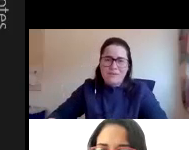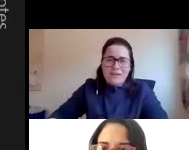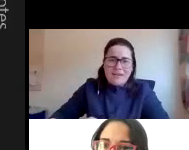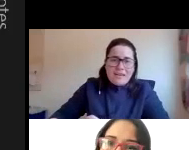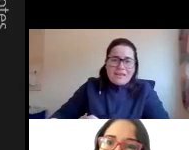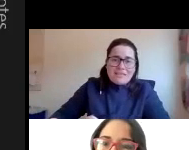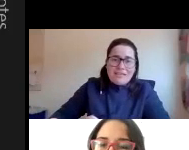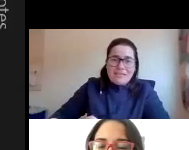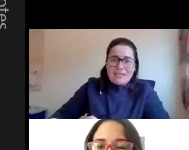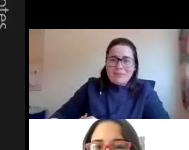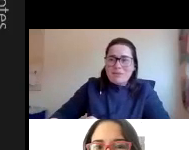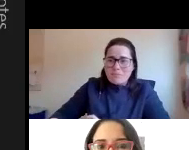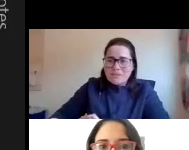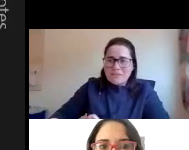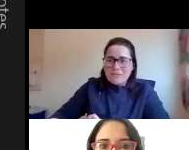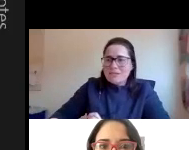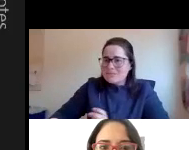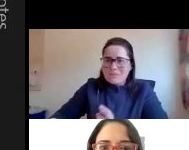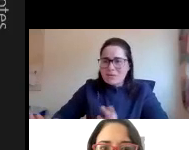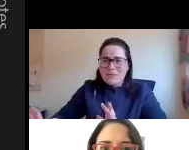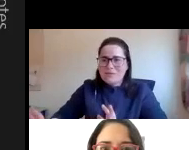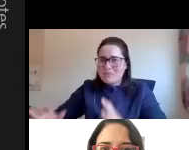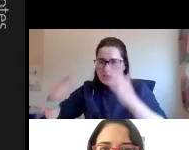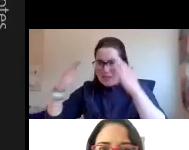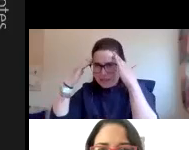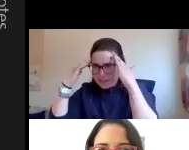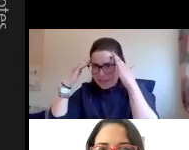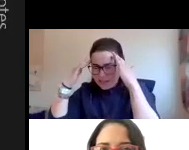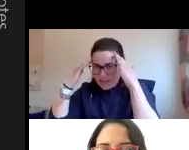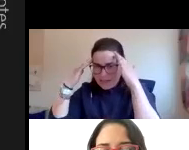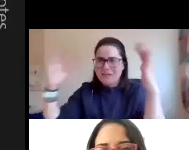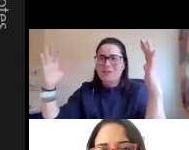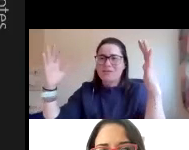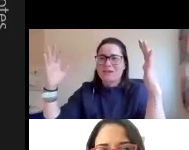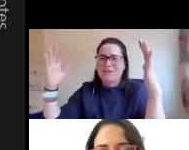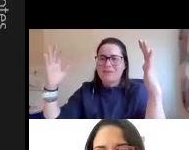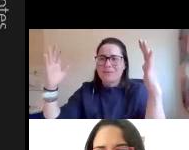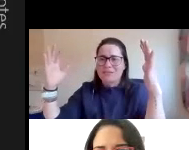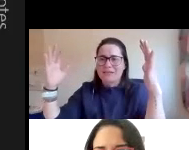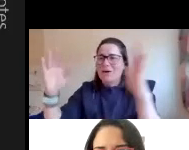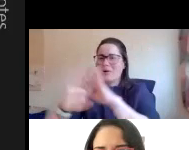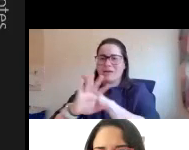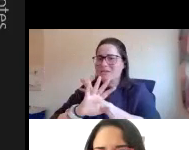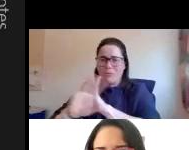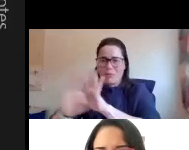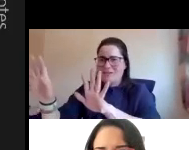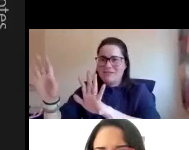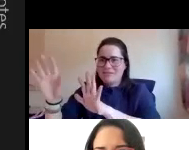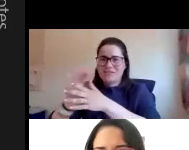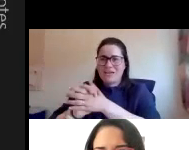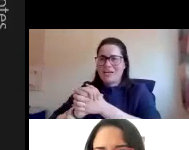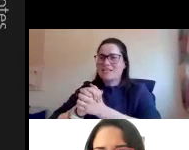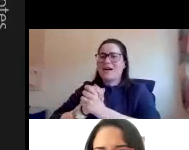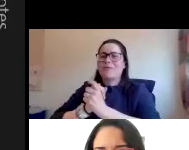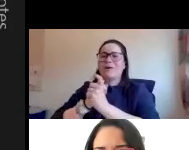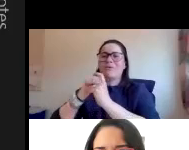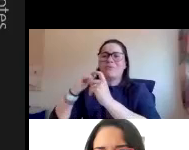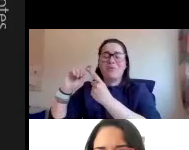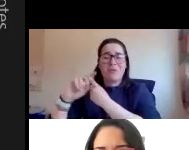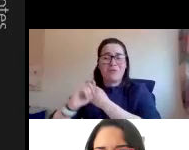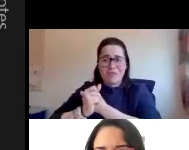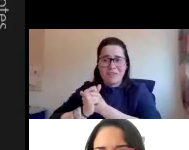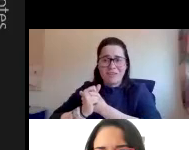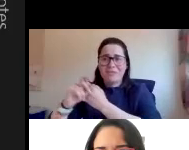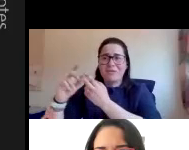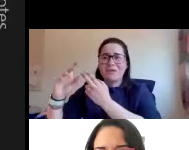¿verdad? Si ya estamos en pésima, más o menos imagínense que en el río está pasando agua residual. O sea, es agua con